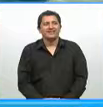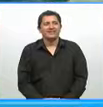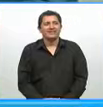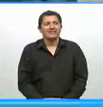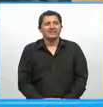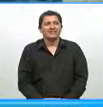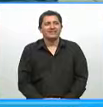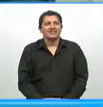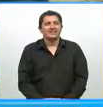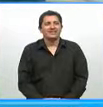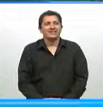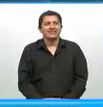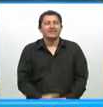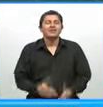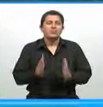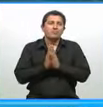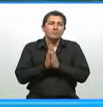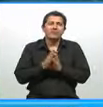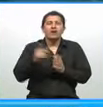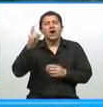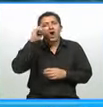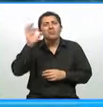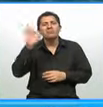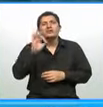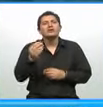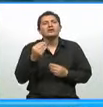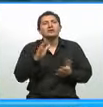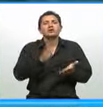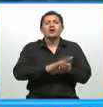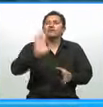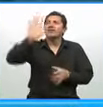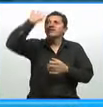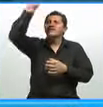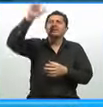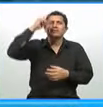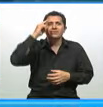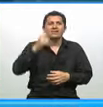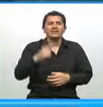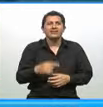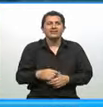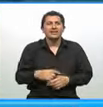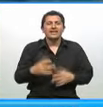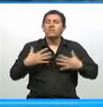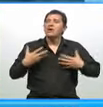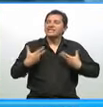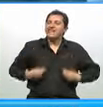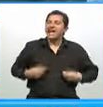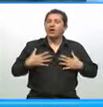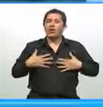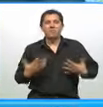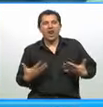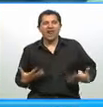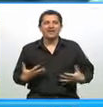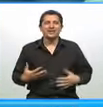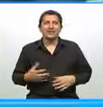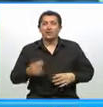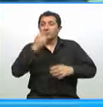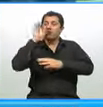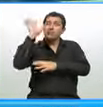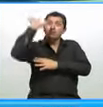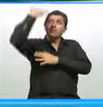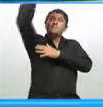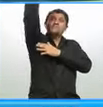Lamas, por favor, ¿qué opina como entrenador del lanzamiento de Lamen? Le molestó sobre el saco, todo. Le molestó sobre todo. Si él hubiera podido estirar más la mano,